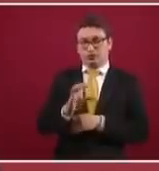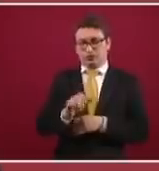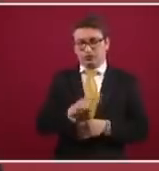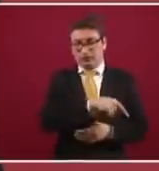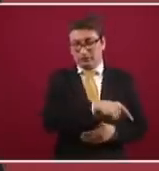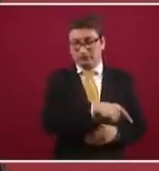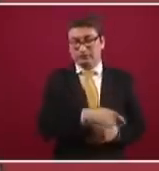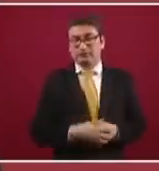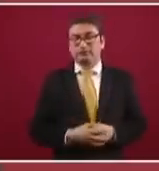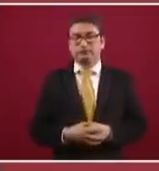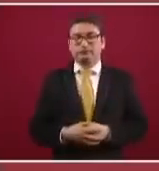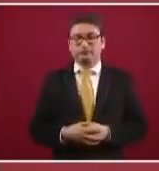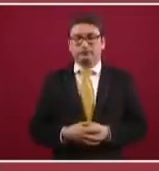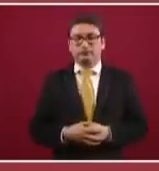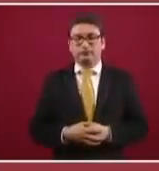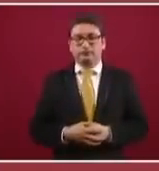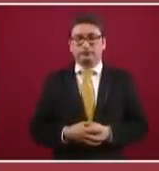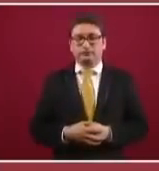Los